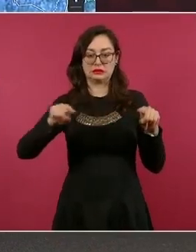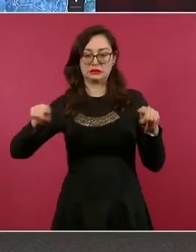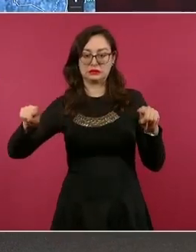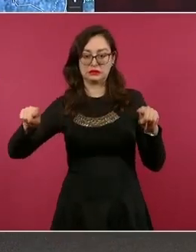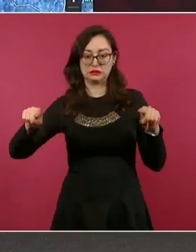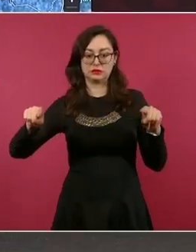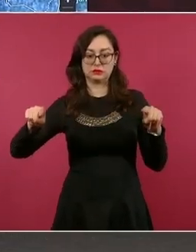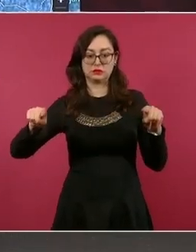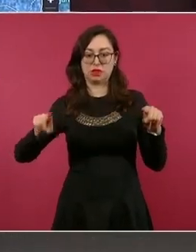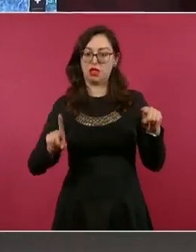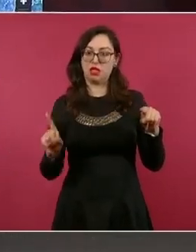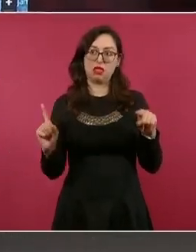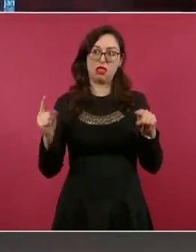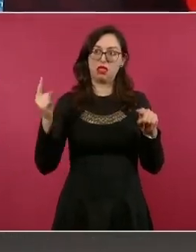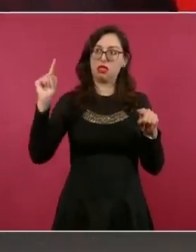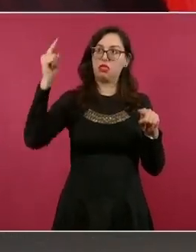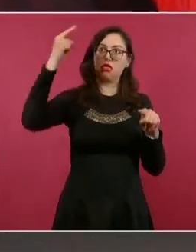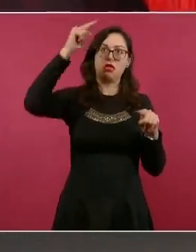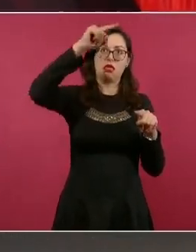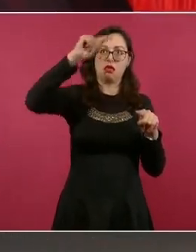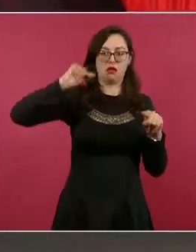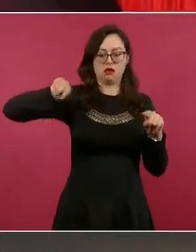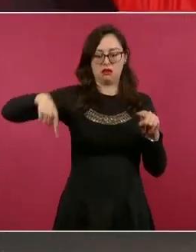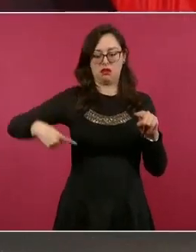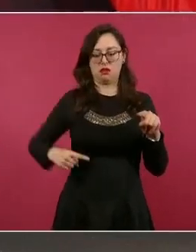a Vallarta.